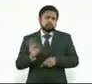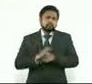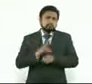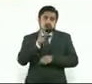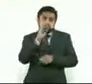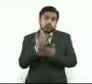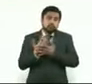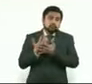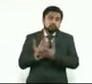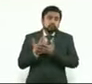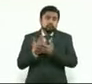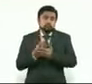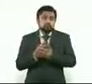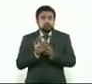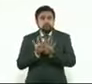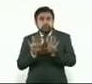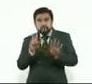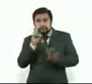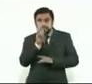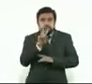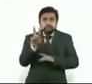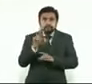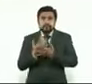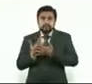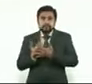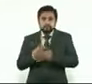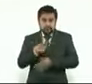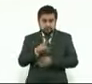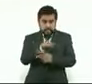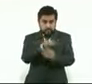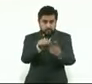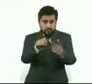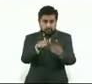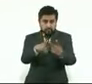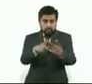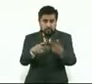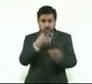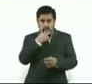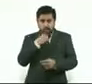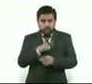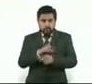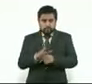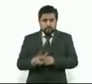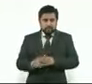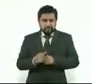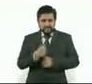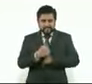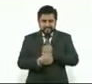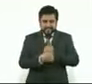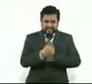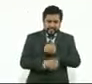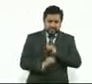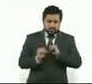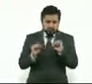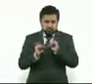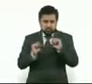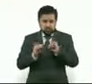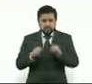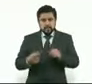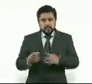también se han dado cita. Así que ahí están corriendo estos hombres que están dándole vida de nueva cuenta a la actividad en las calles de